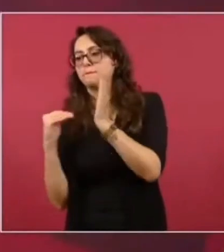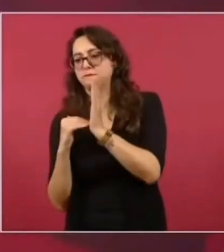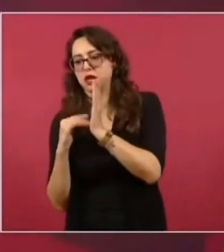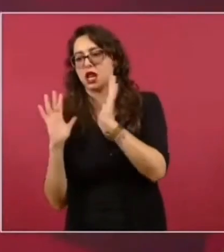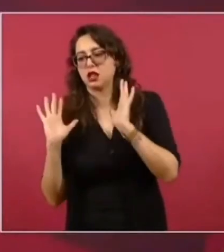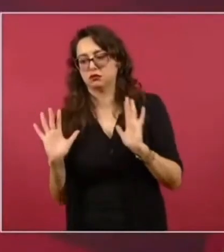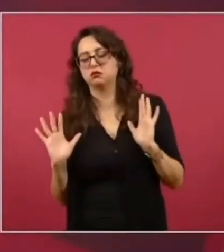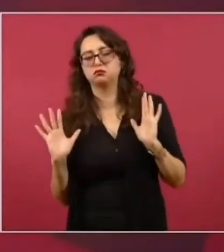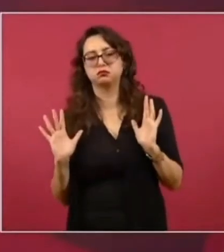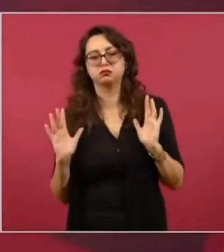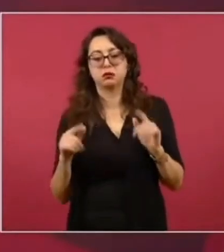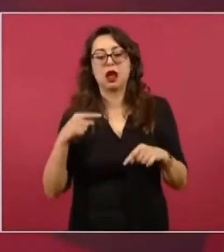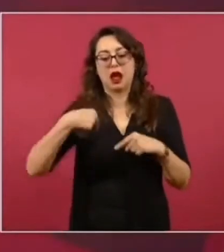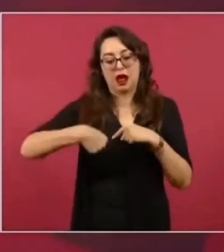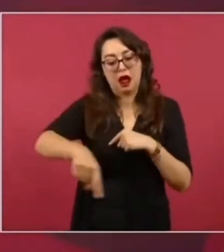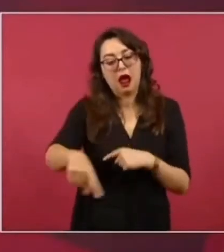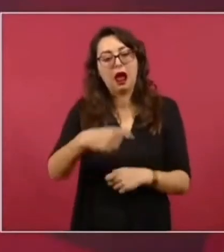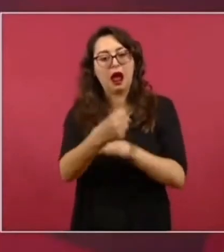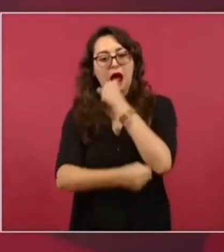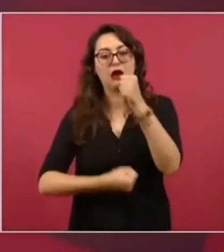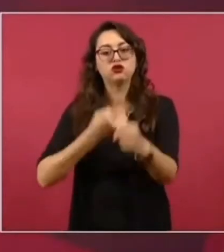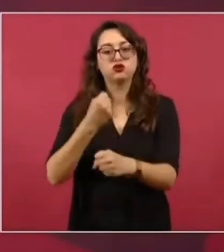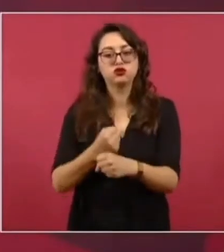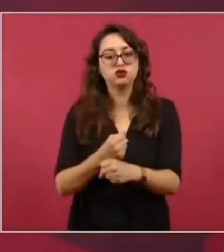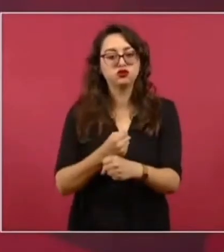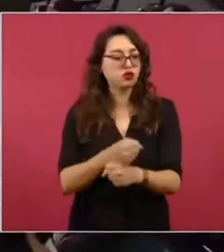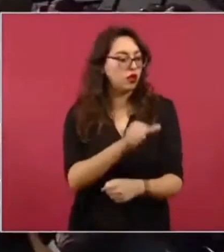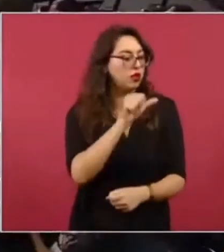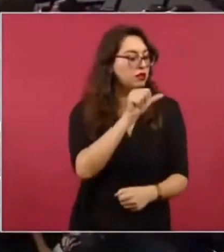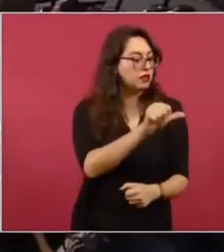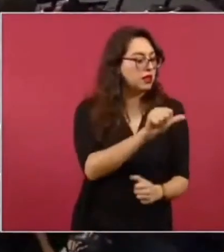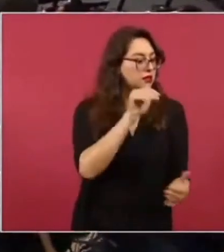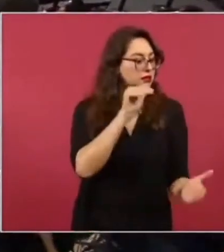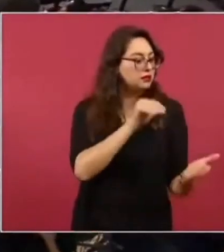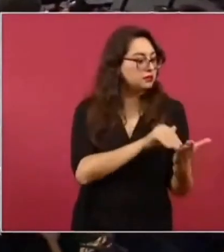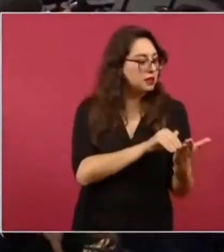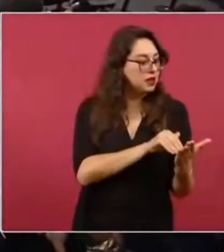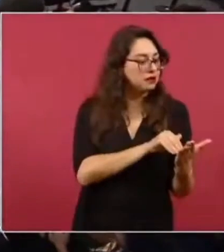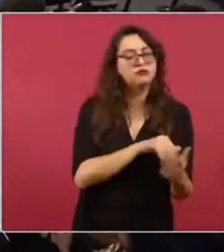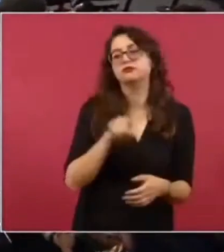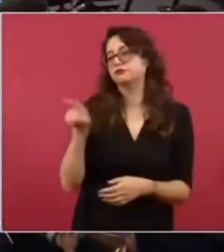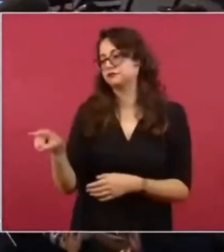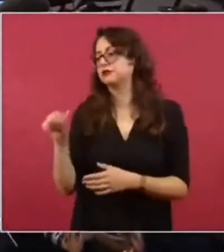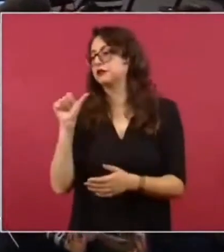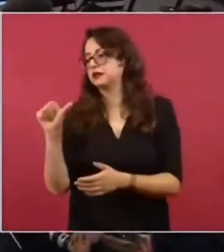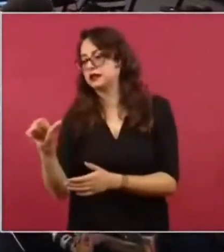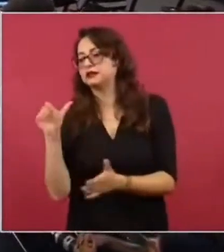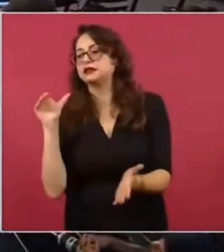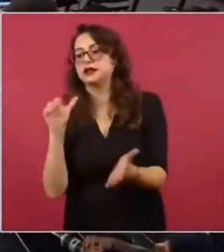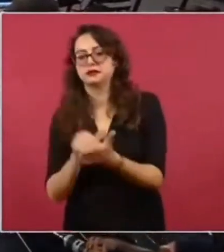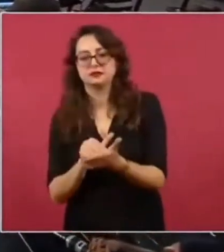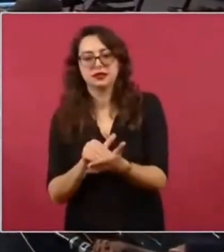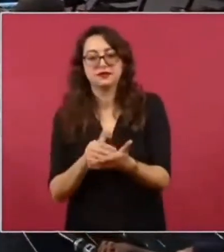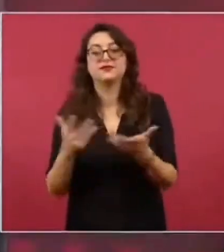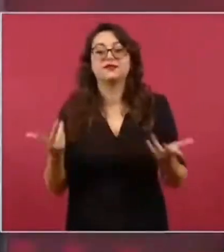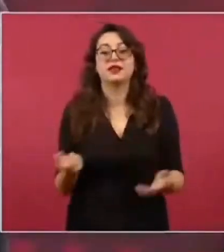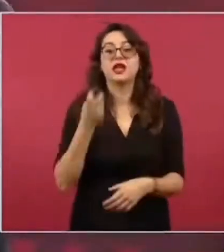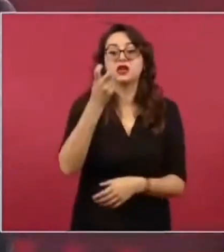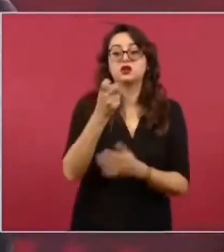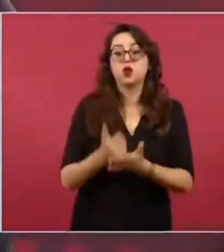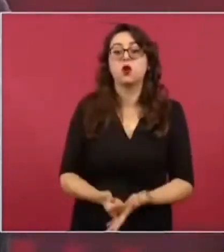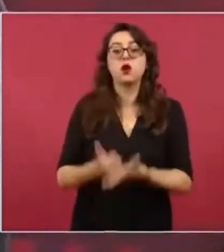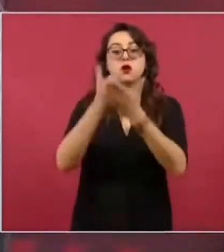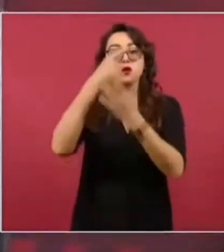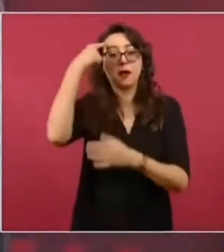trabajadores inscritos al Seguro Social. Y esto significó beneficiar a muchos maestros que ganaban